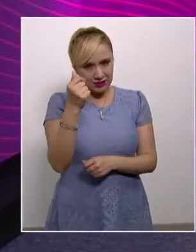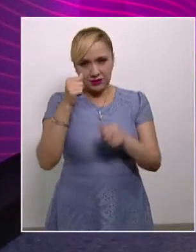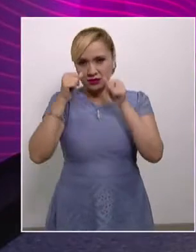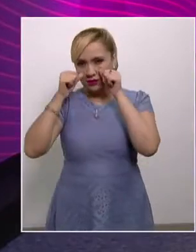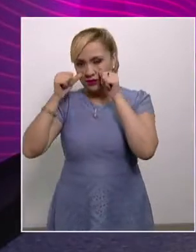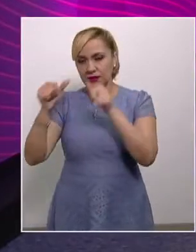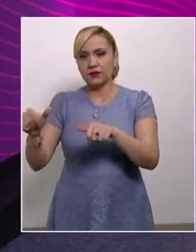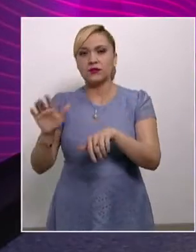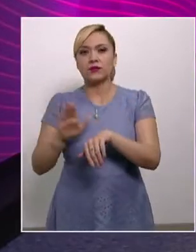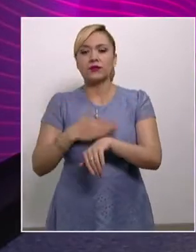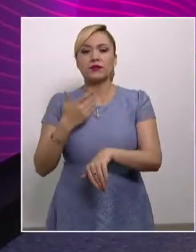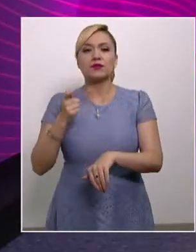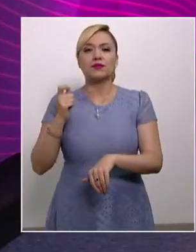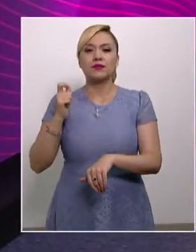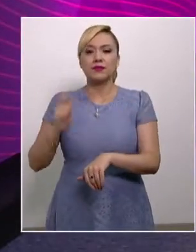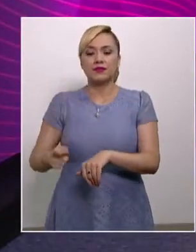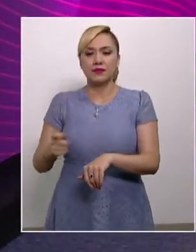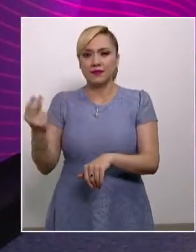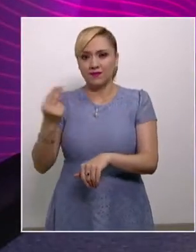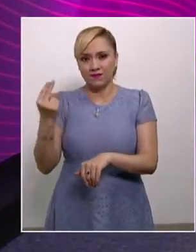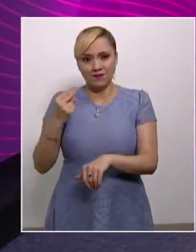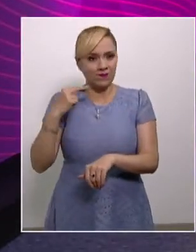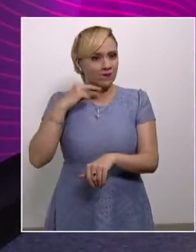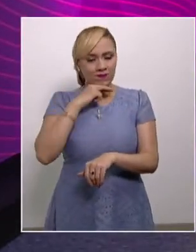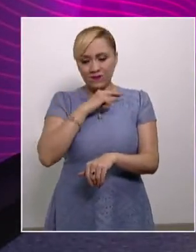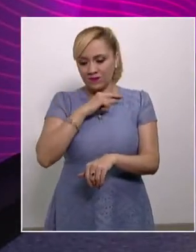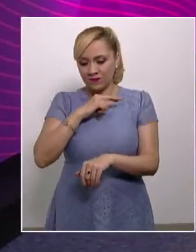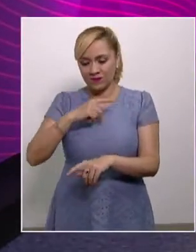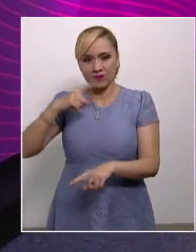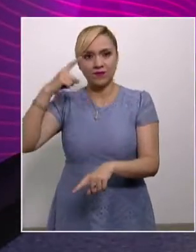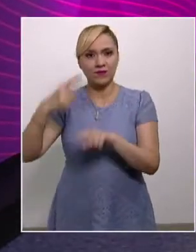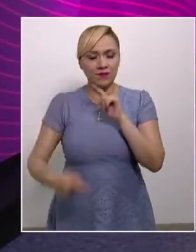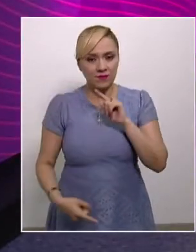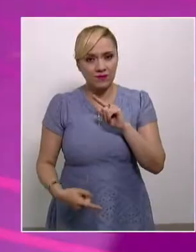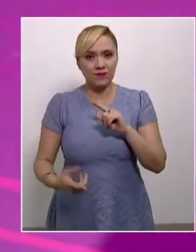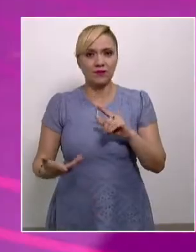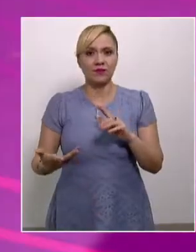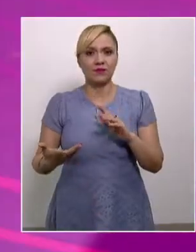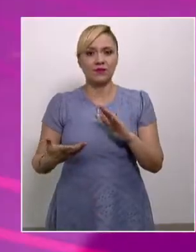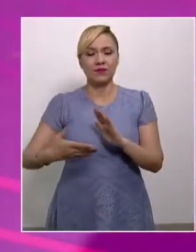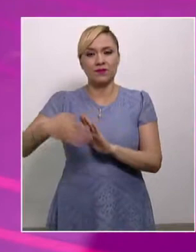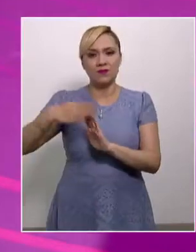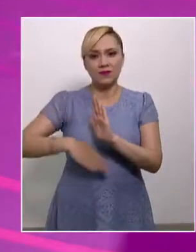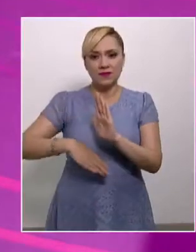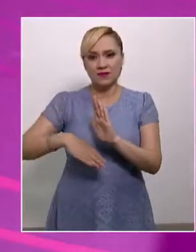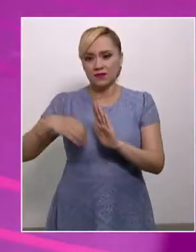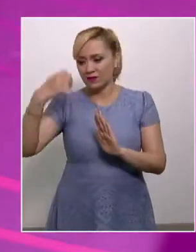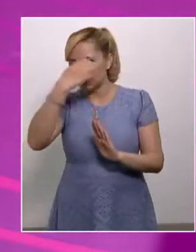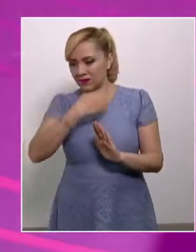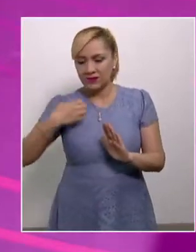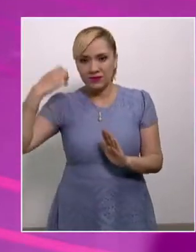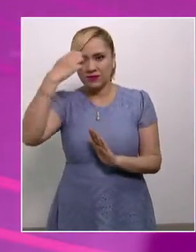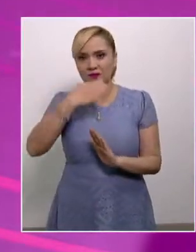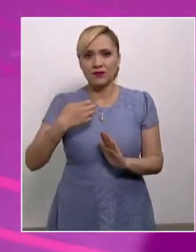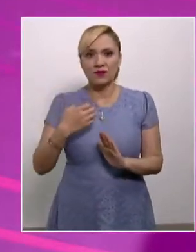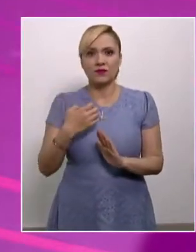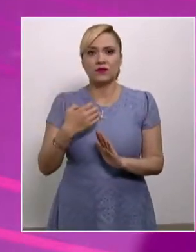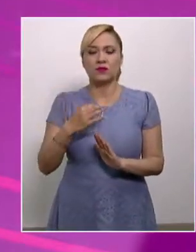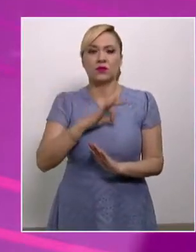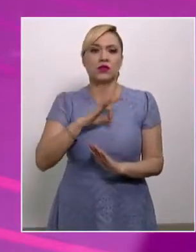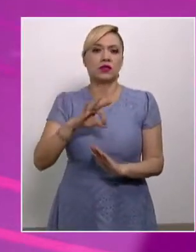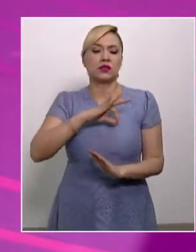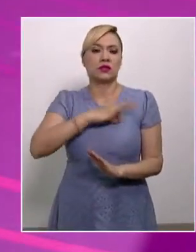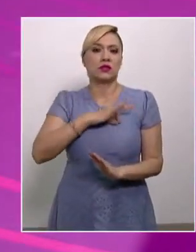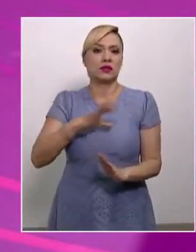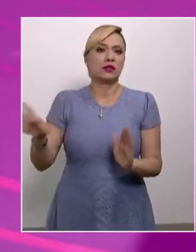la profilaxis post-exposición, ¿no? Para prevenir justo o disminuir significativamente el riesgo de poderse infectar